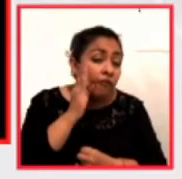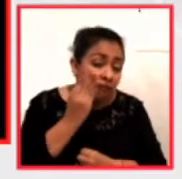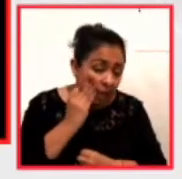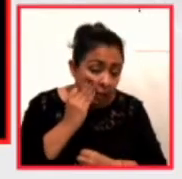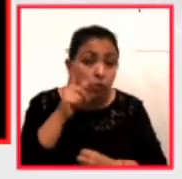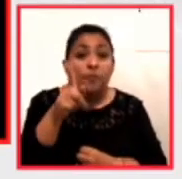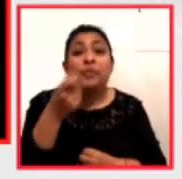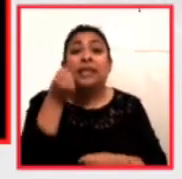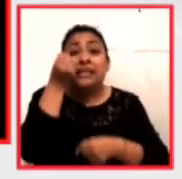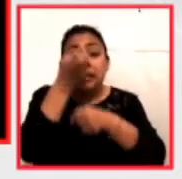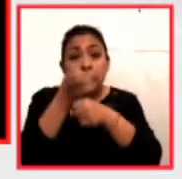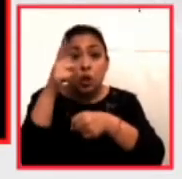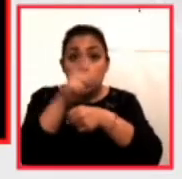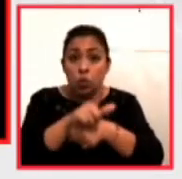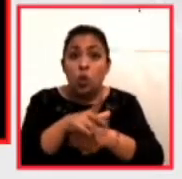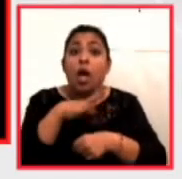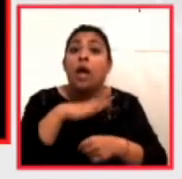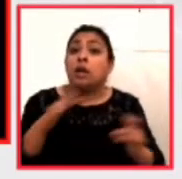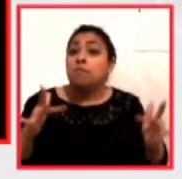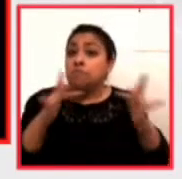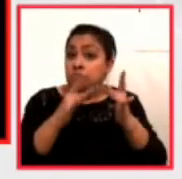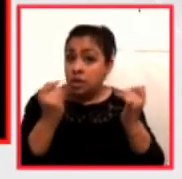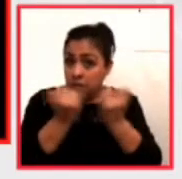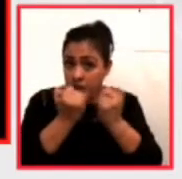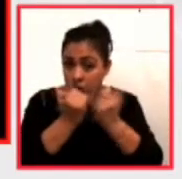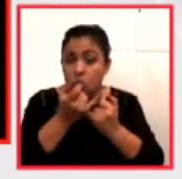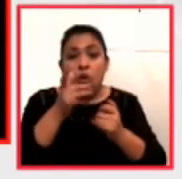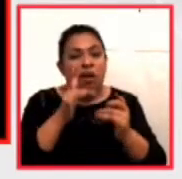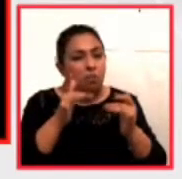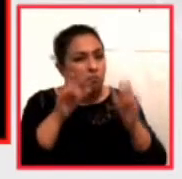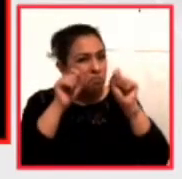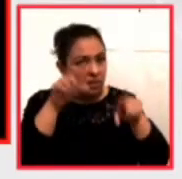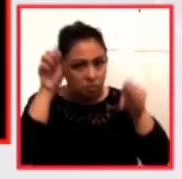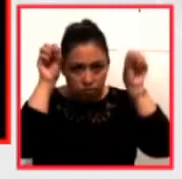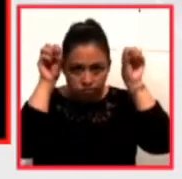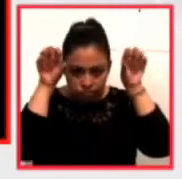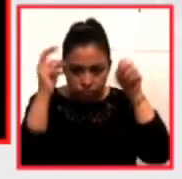una transmisión en directo también.